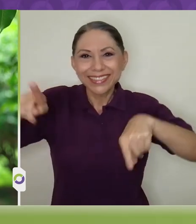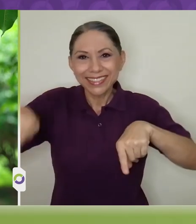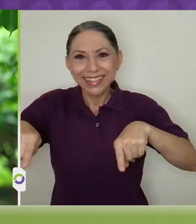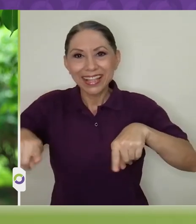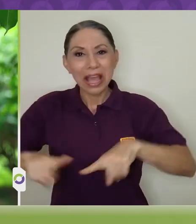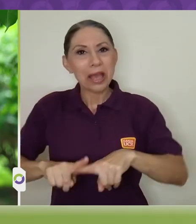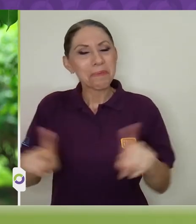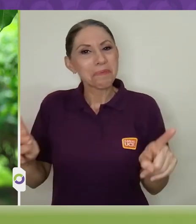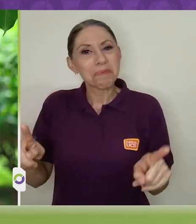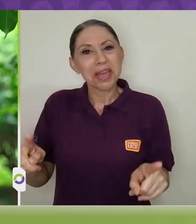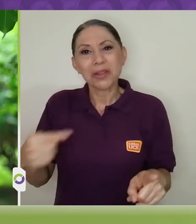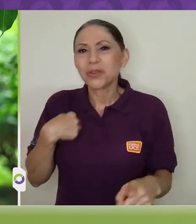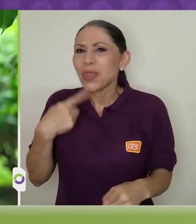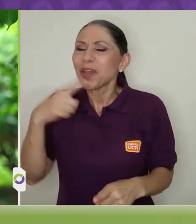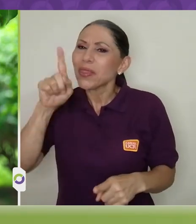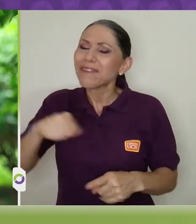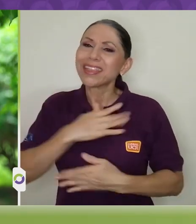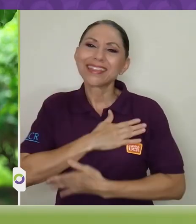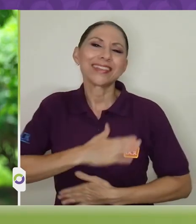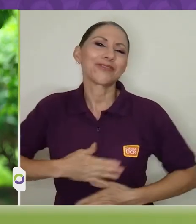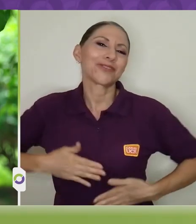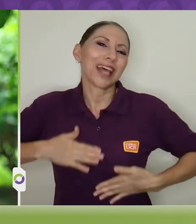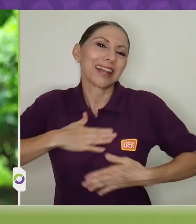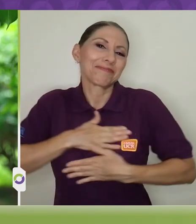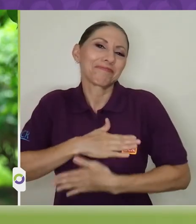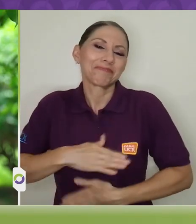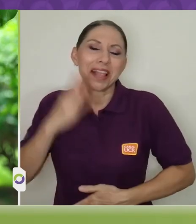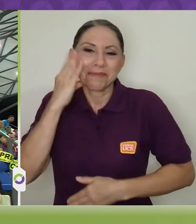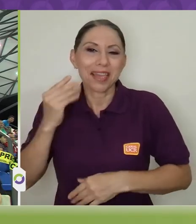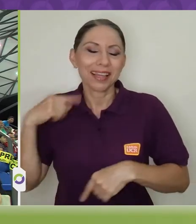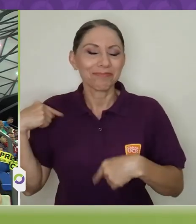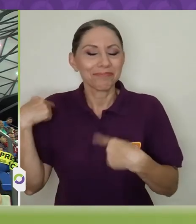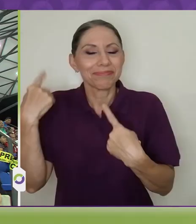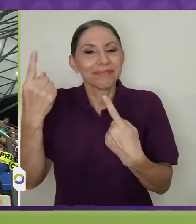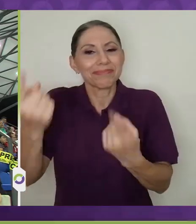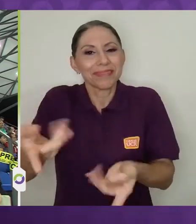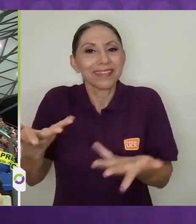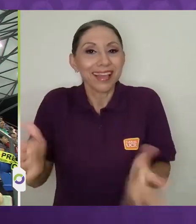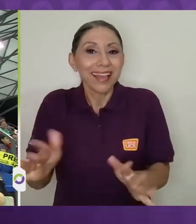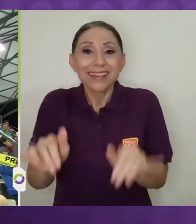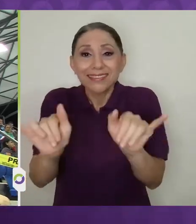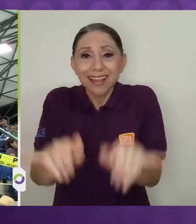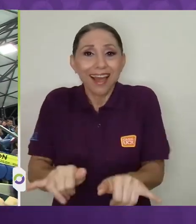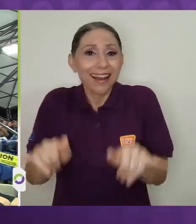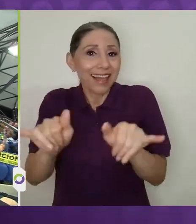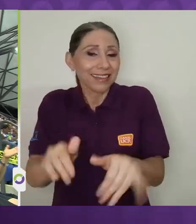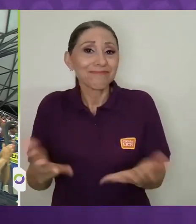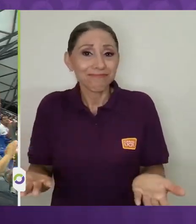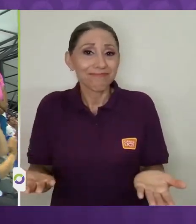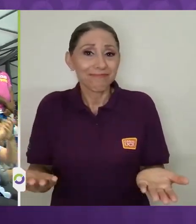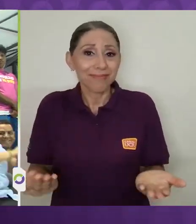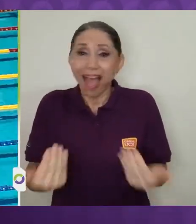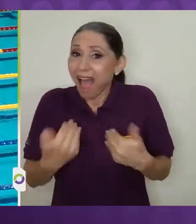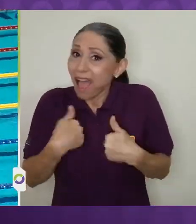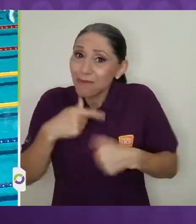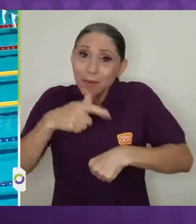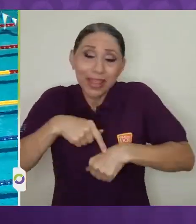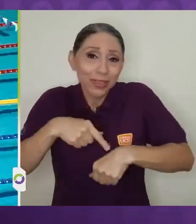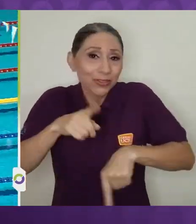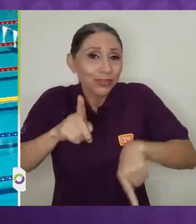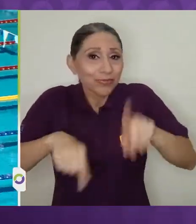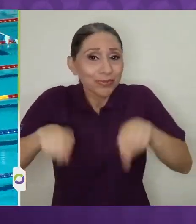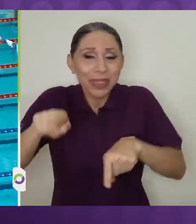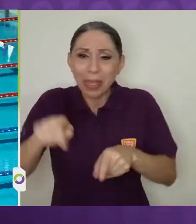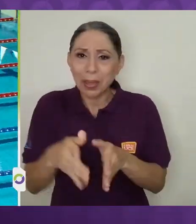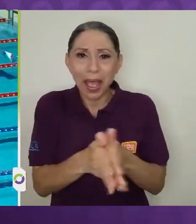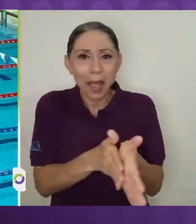Pero al final, como yo siempre digo, es disfrutar el viaje, ¿no? Es estar ahí y va a haber esos momentos y hay